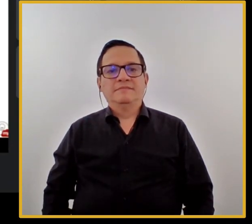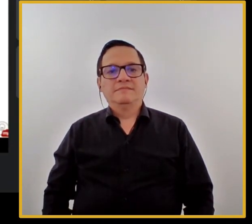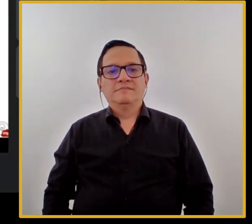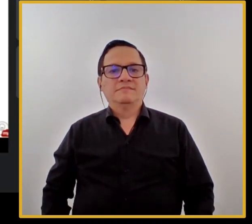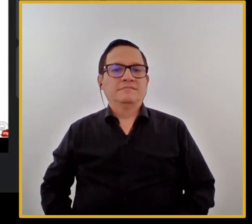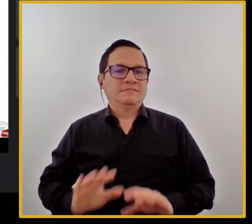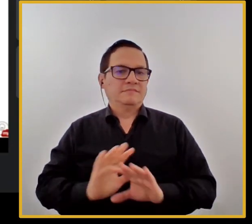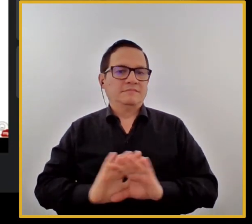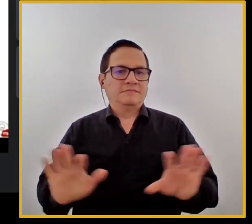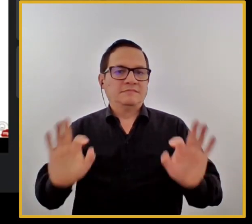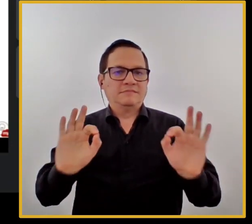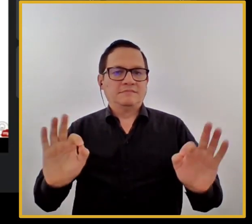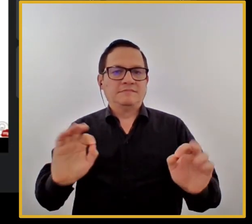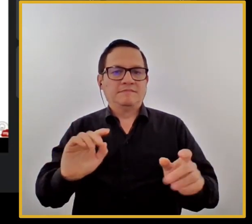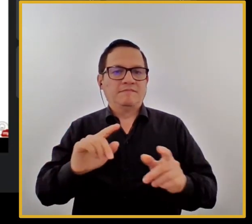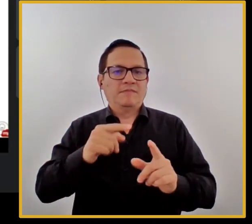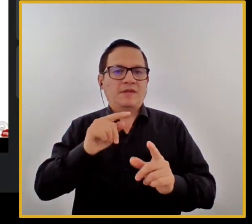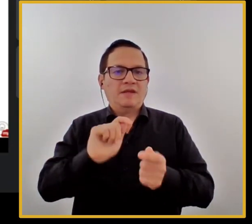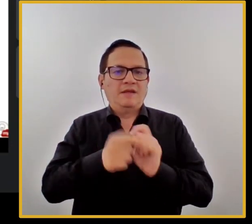Y ahí ya me queda positivo, ¿no?